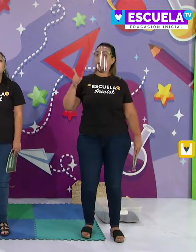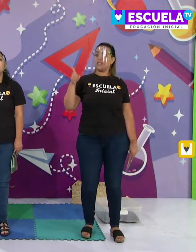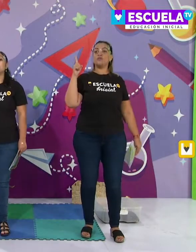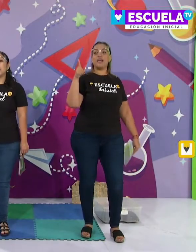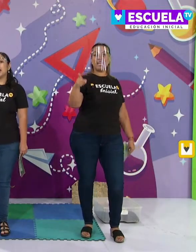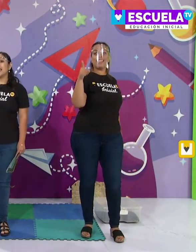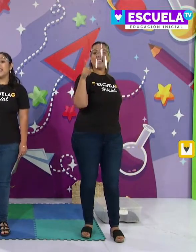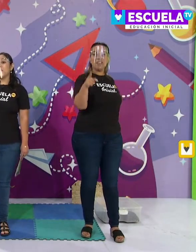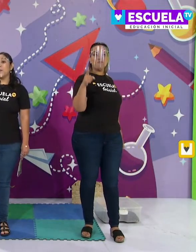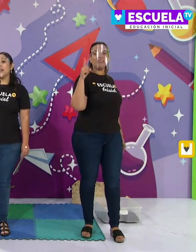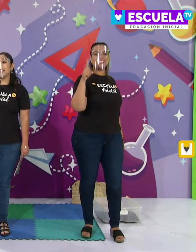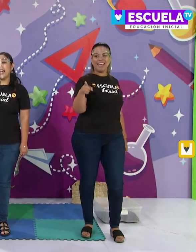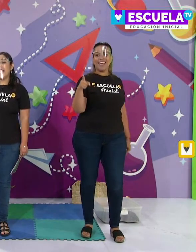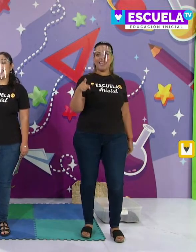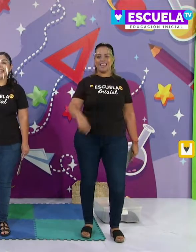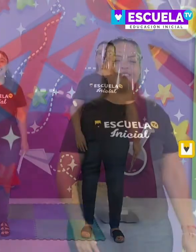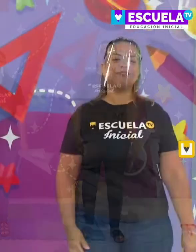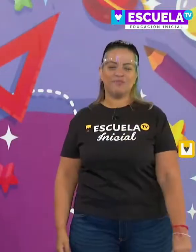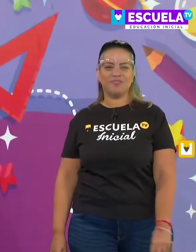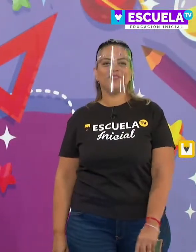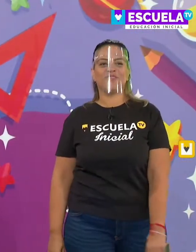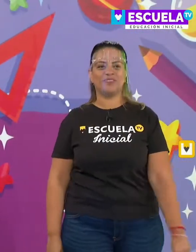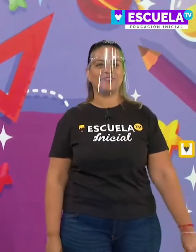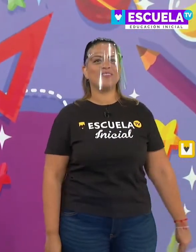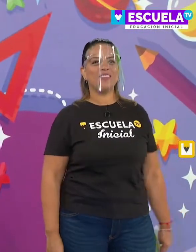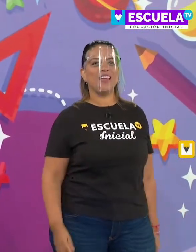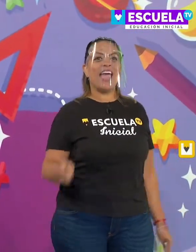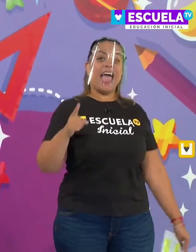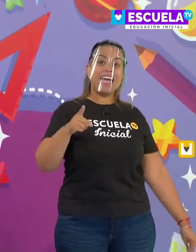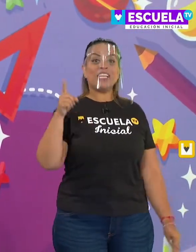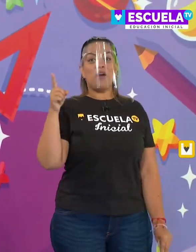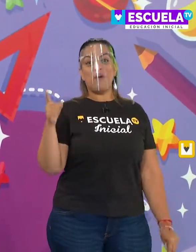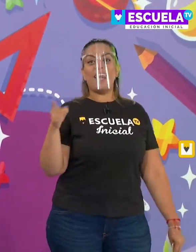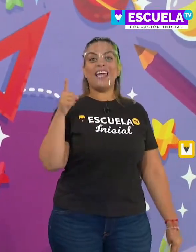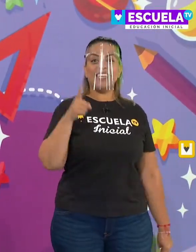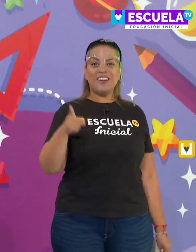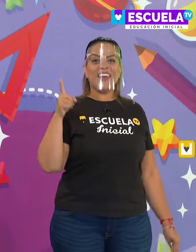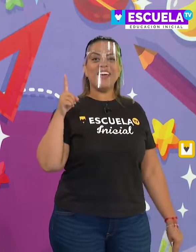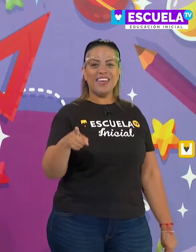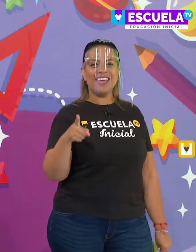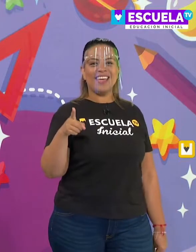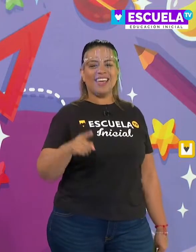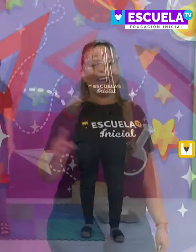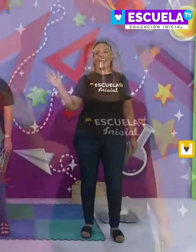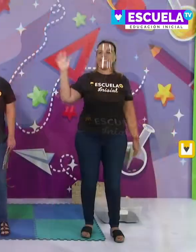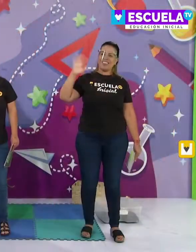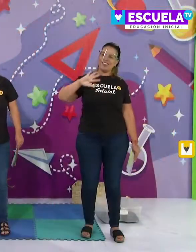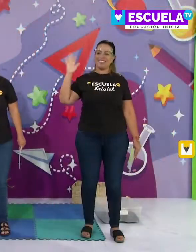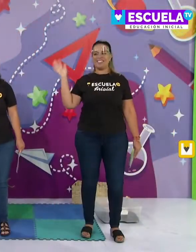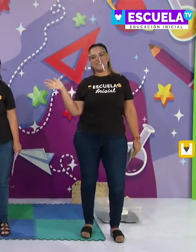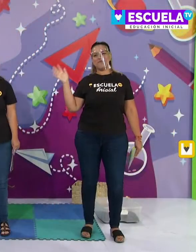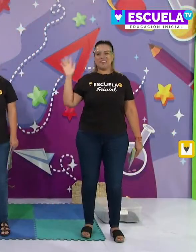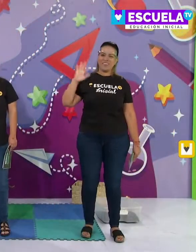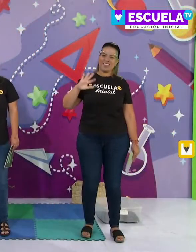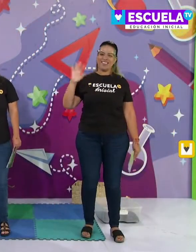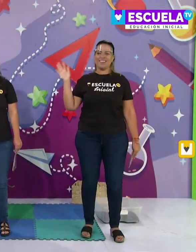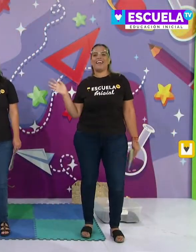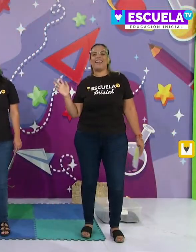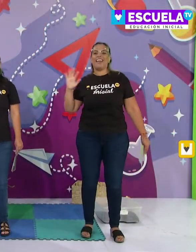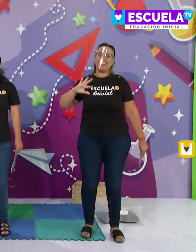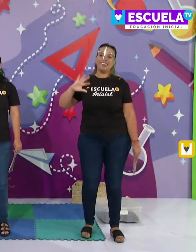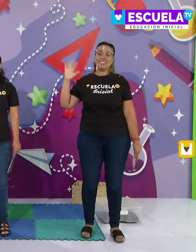casa? Por su casa yo pasé. ¿Y usted a mi abuela? A su abuela yo la vi. Adiós, don